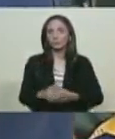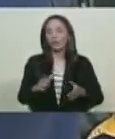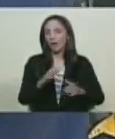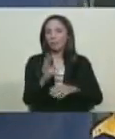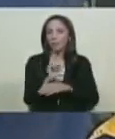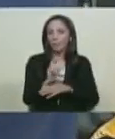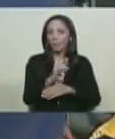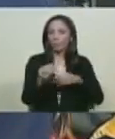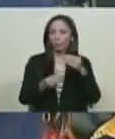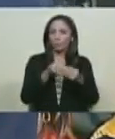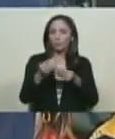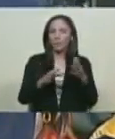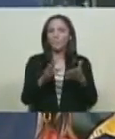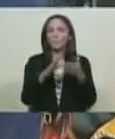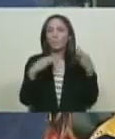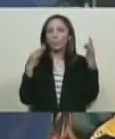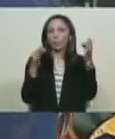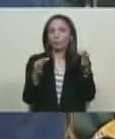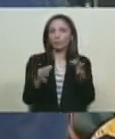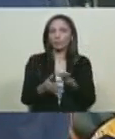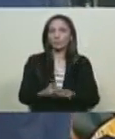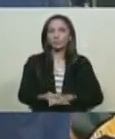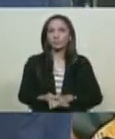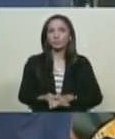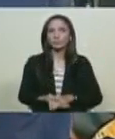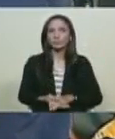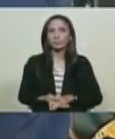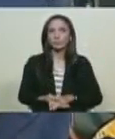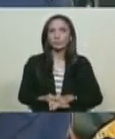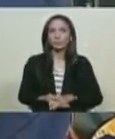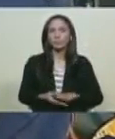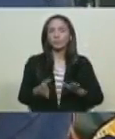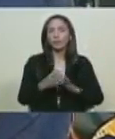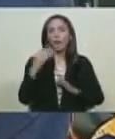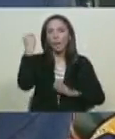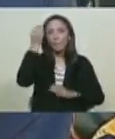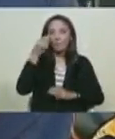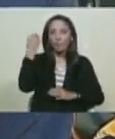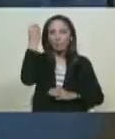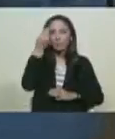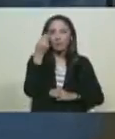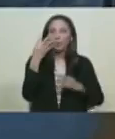expedita. Camarada, considerar a